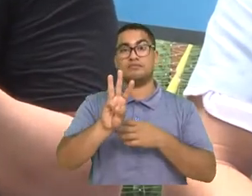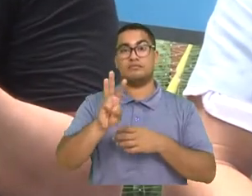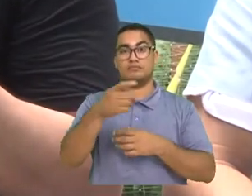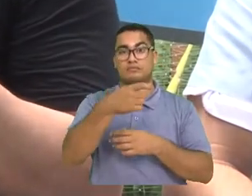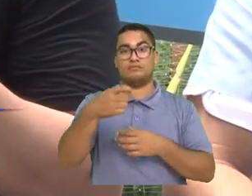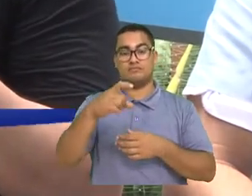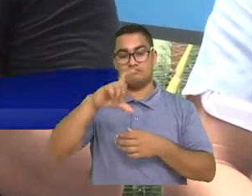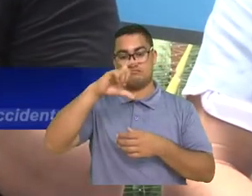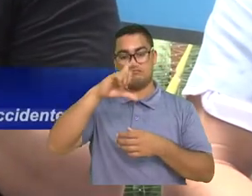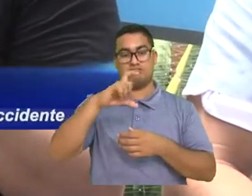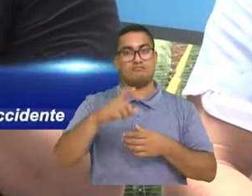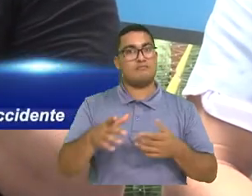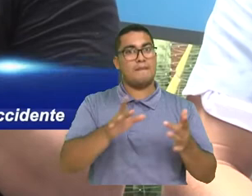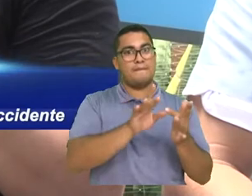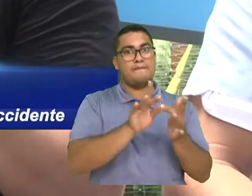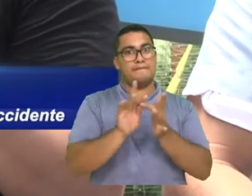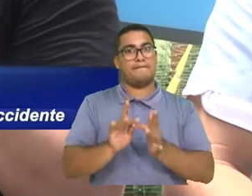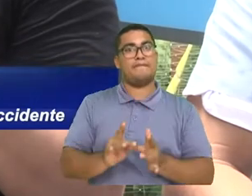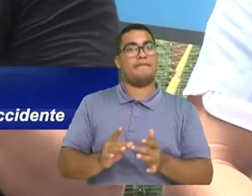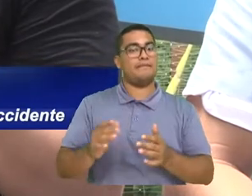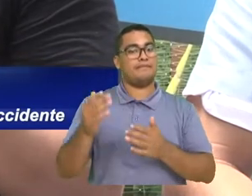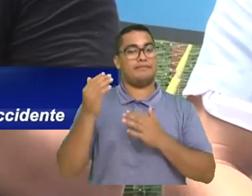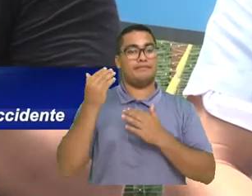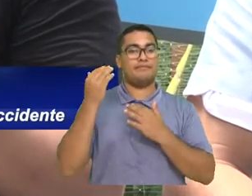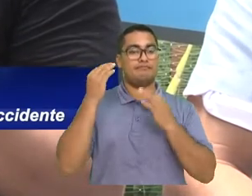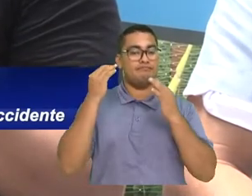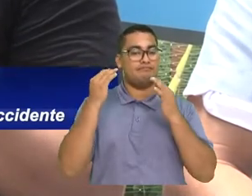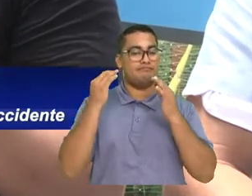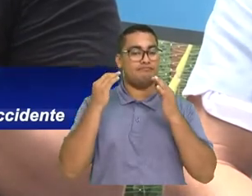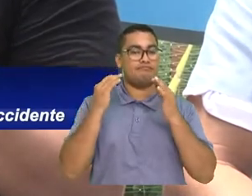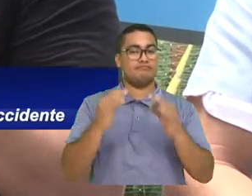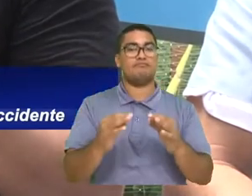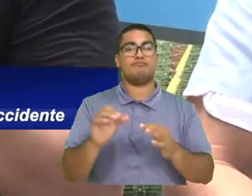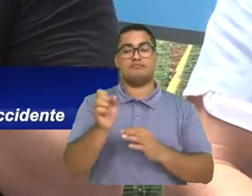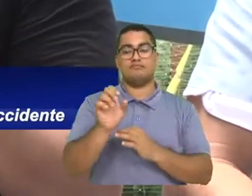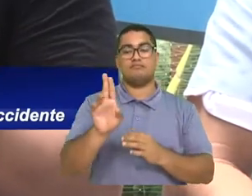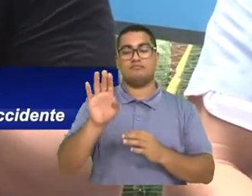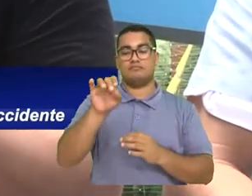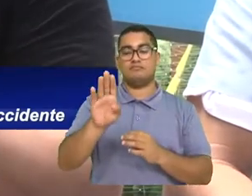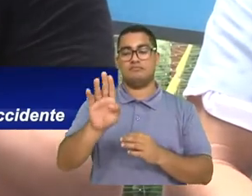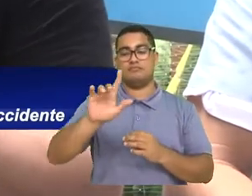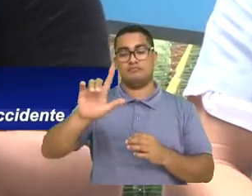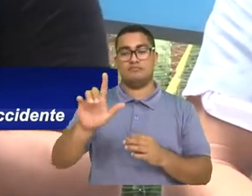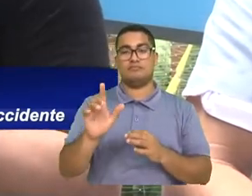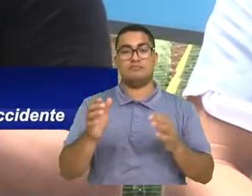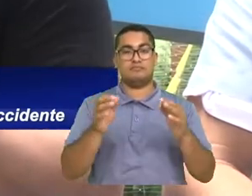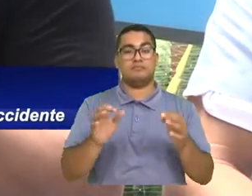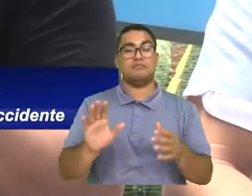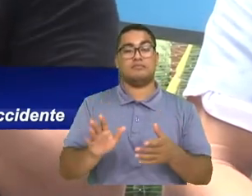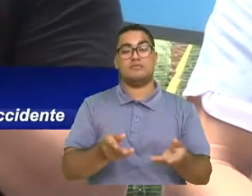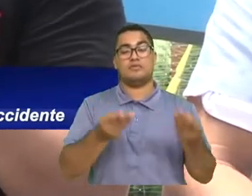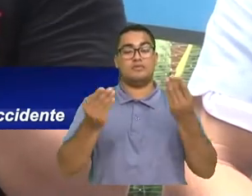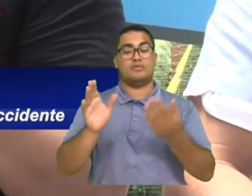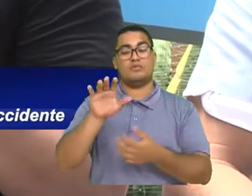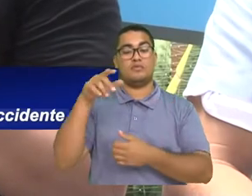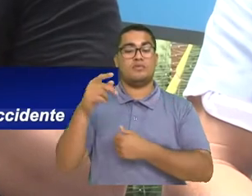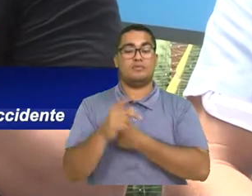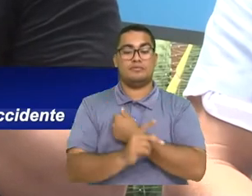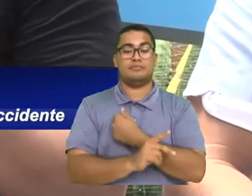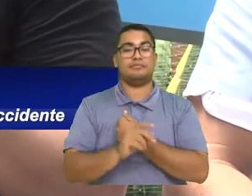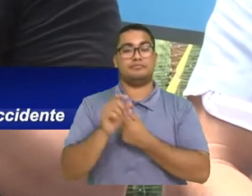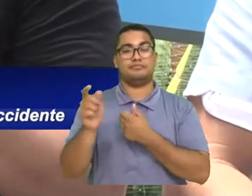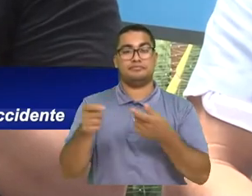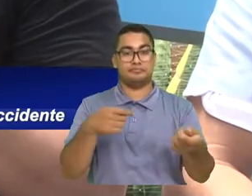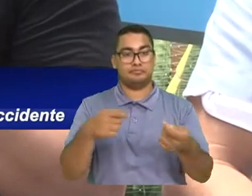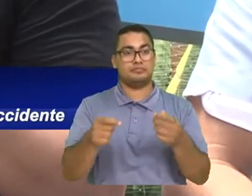camarón steel y el blastic. Son 2 especies que son de calidad de exportación. Nosotros los tenemos al alcance